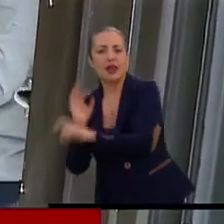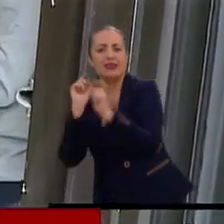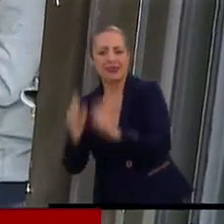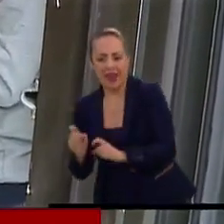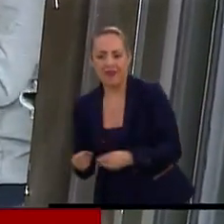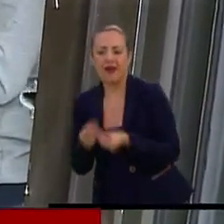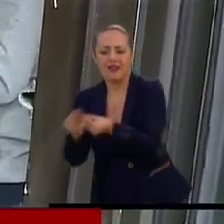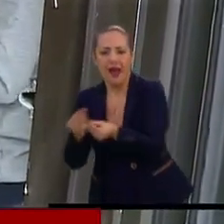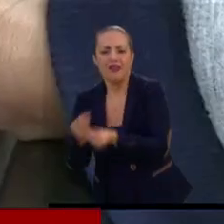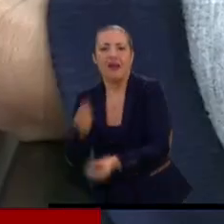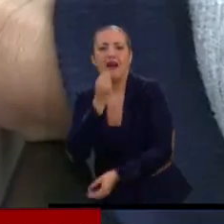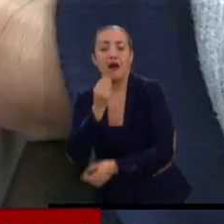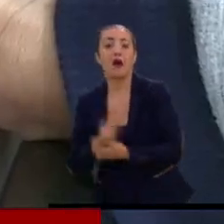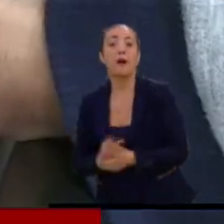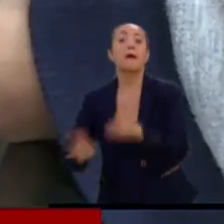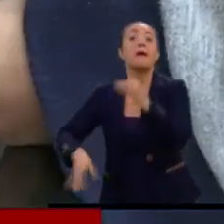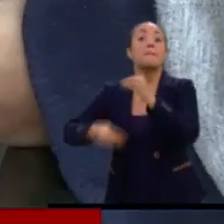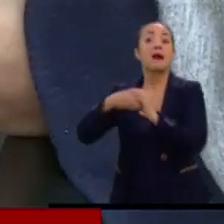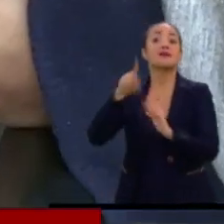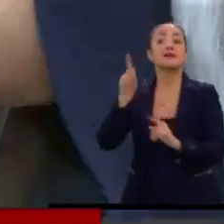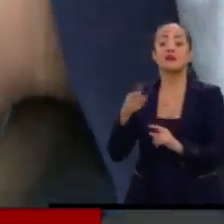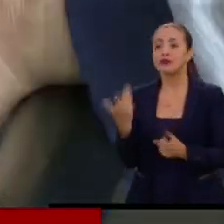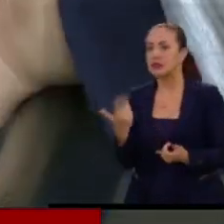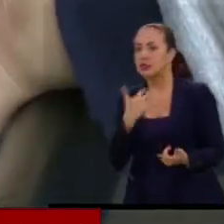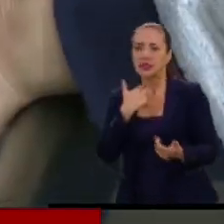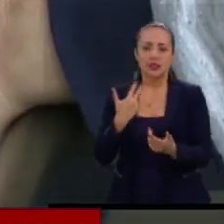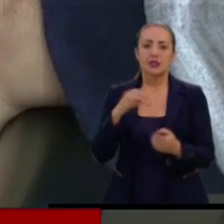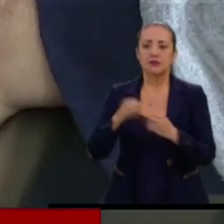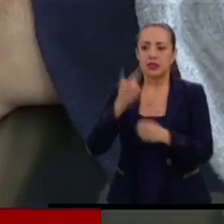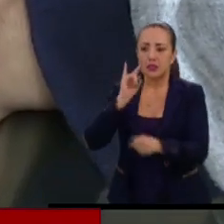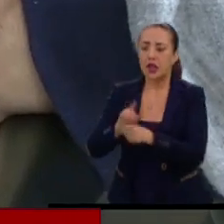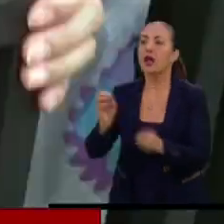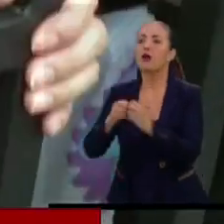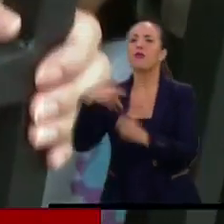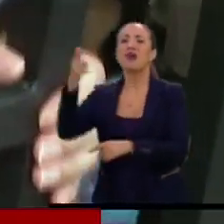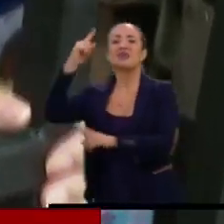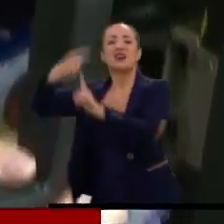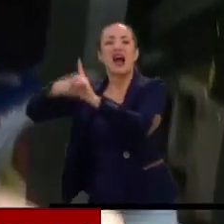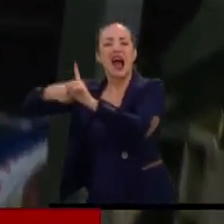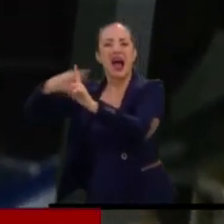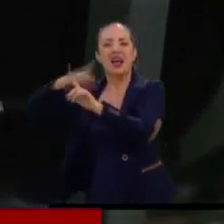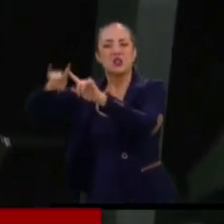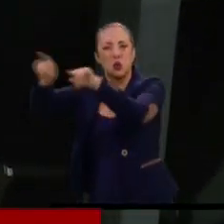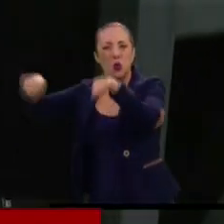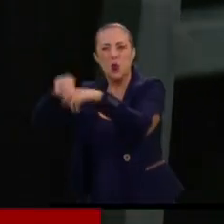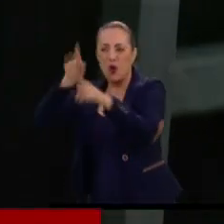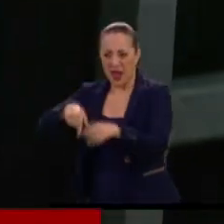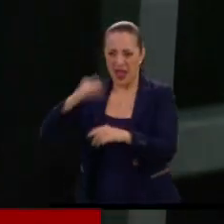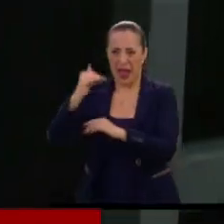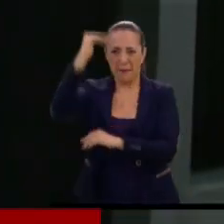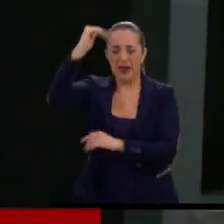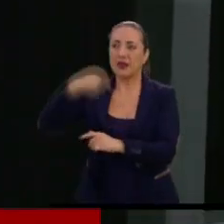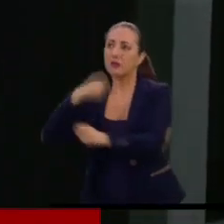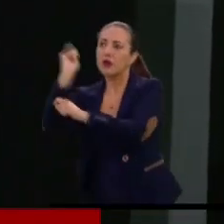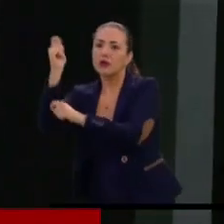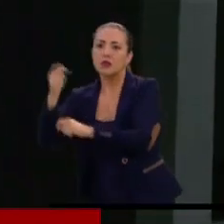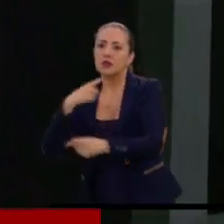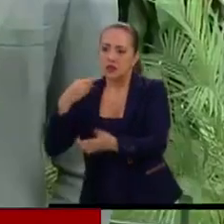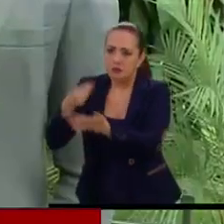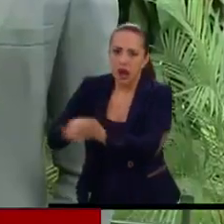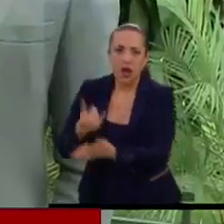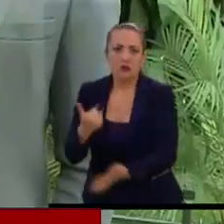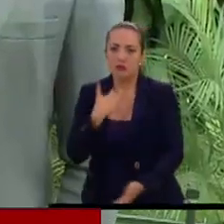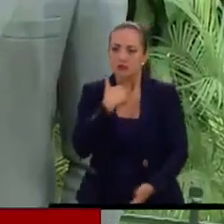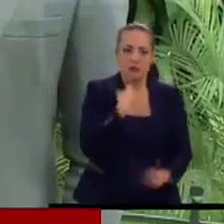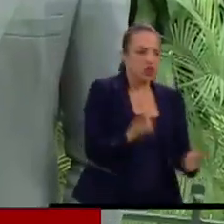se suma la responsabilidad con la agencia de arrendamientos. Dice que el 1.200.000 pesos que debe de pagar mensualmente no tiene de dónde sacarlo,